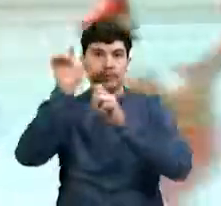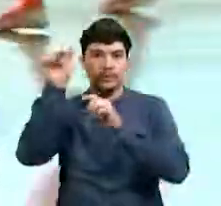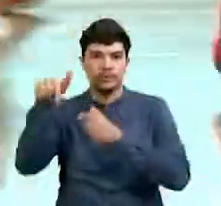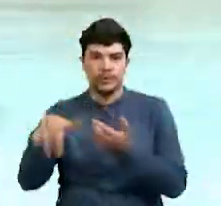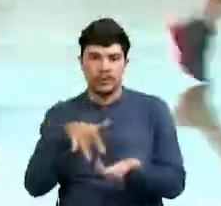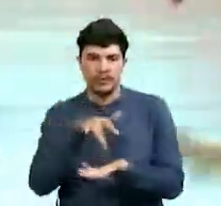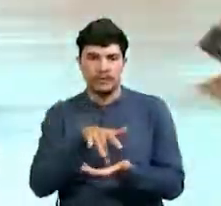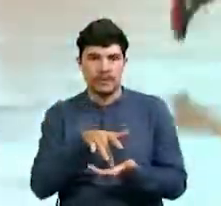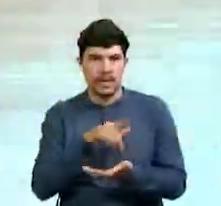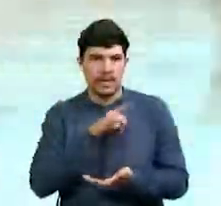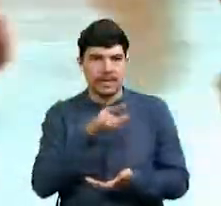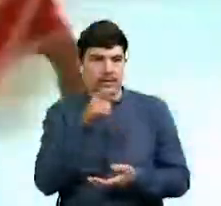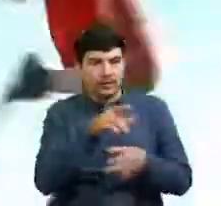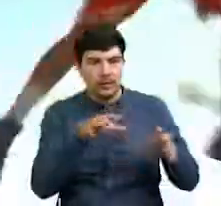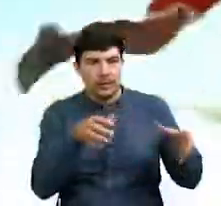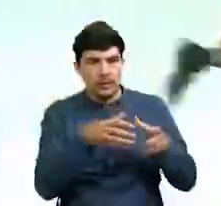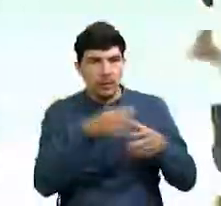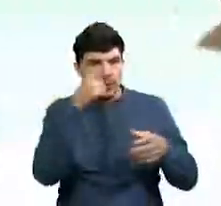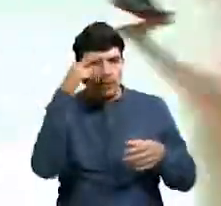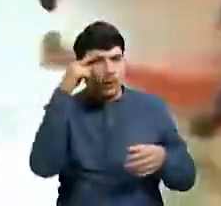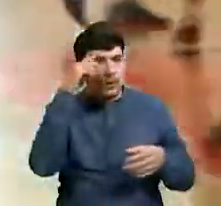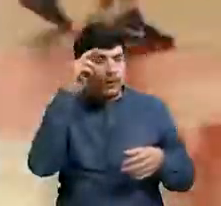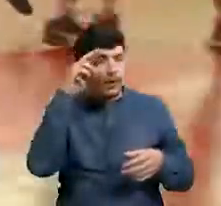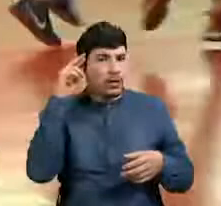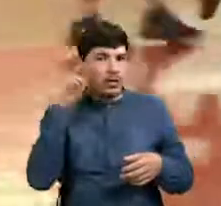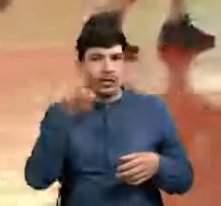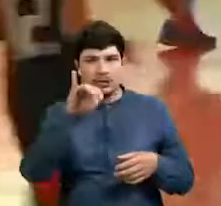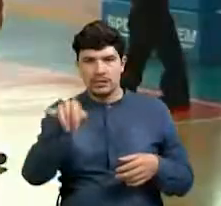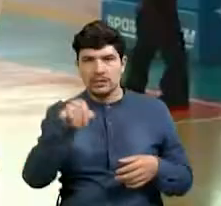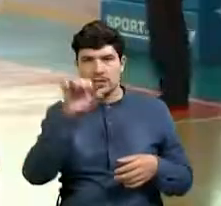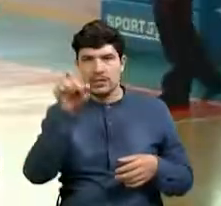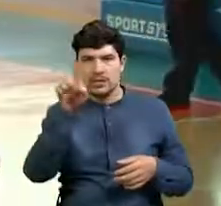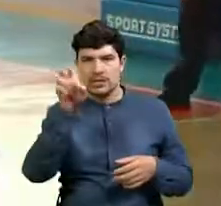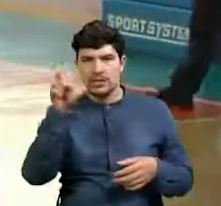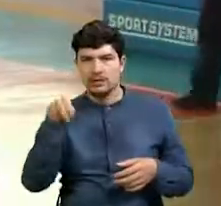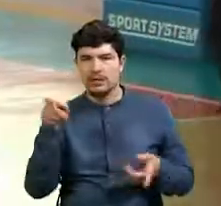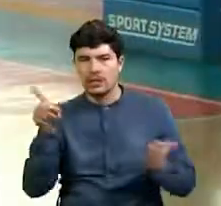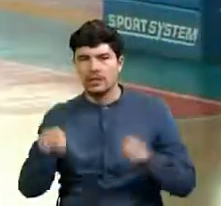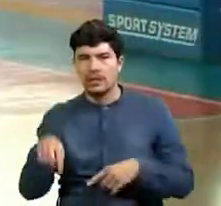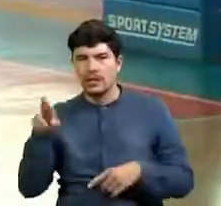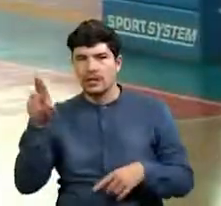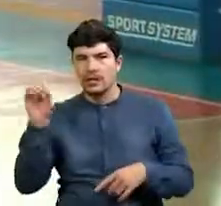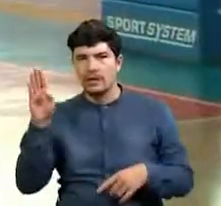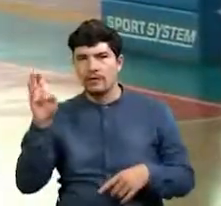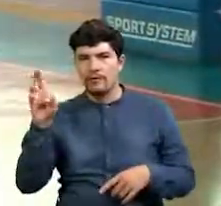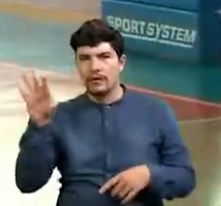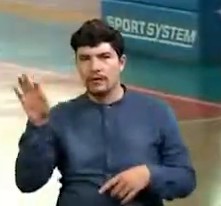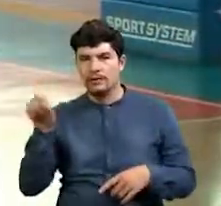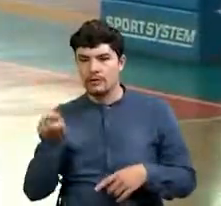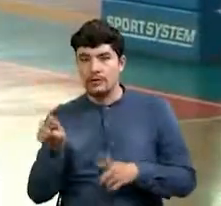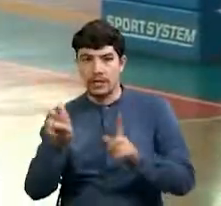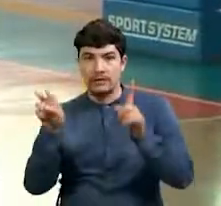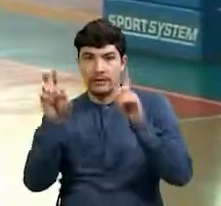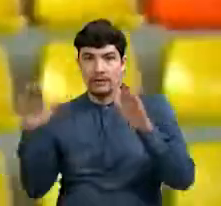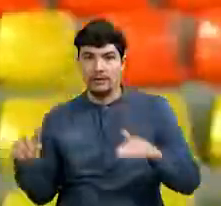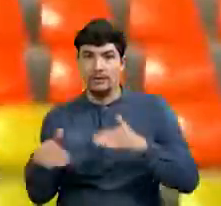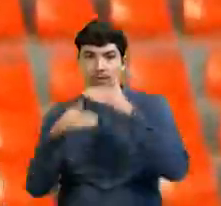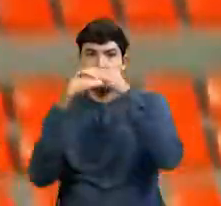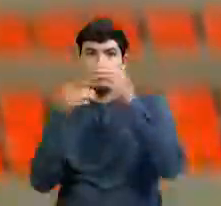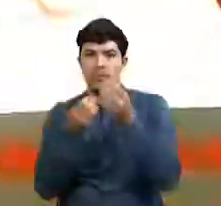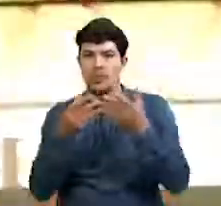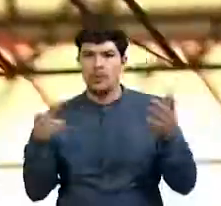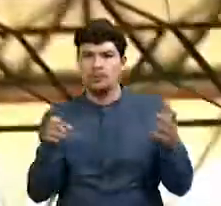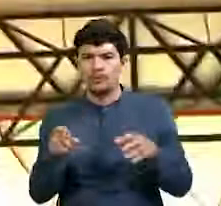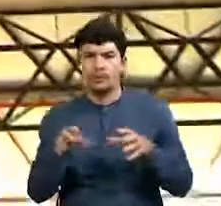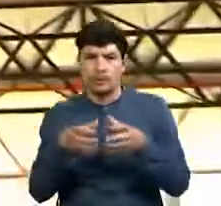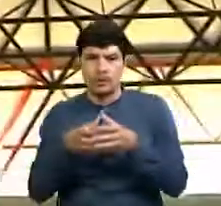figuras del equipo rojinegro son los aleros jason ropero y roberto carlos el nivel es realmente parejo pues hay una cantera